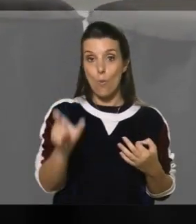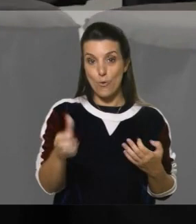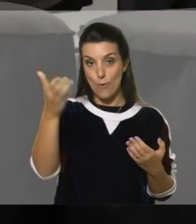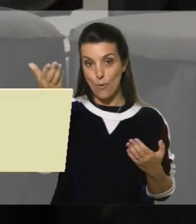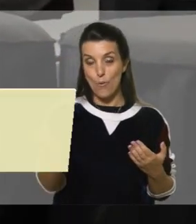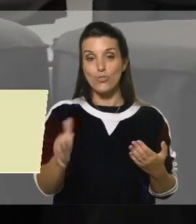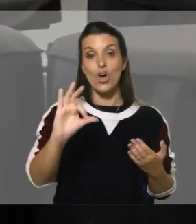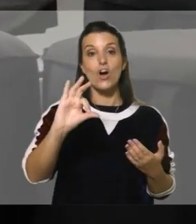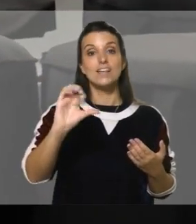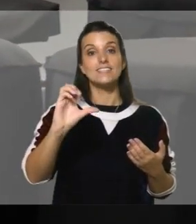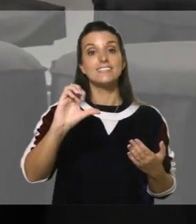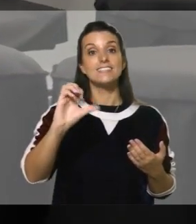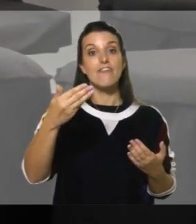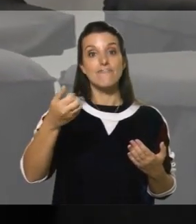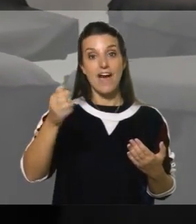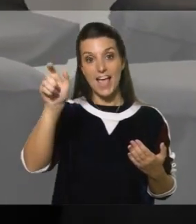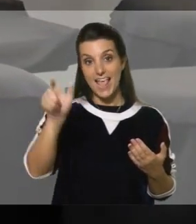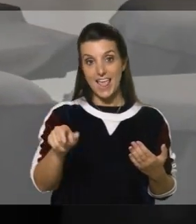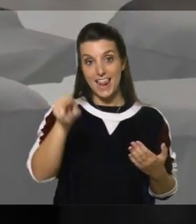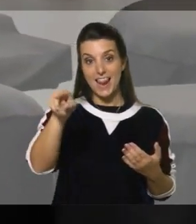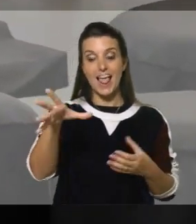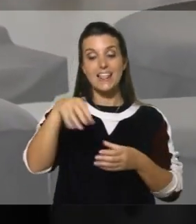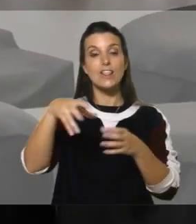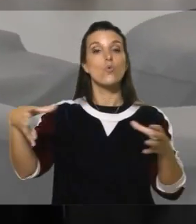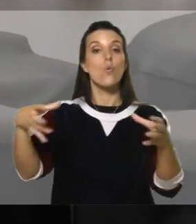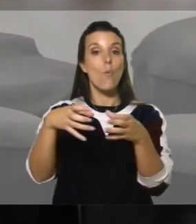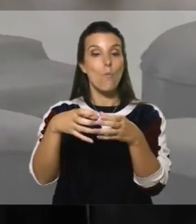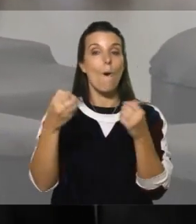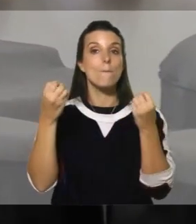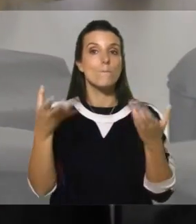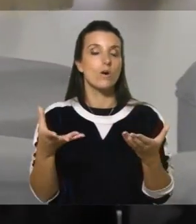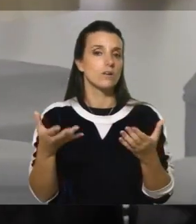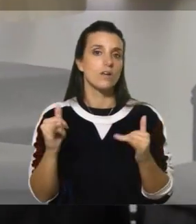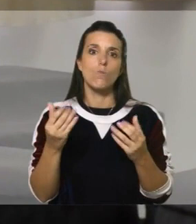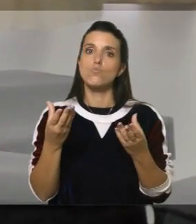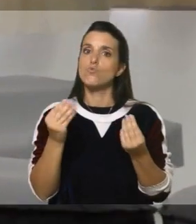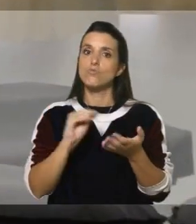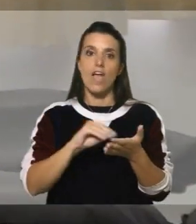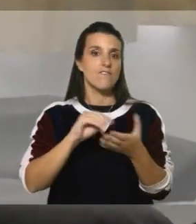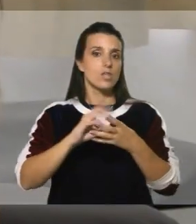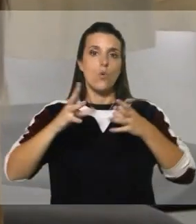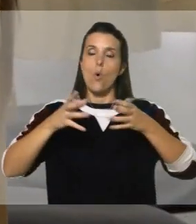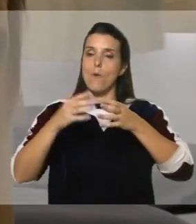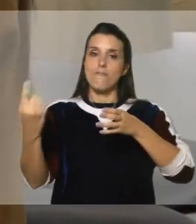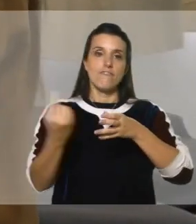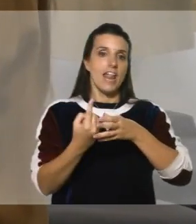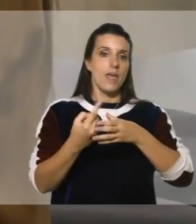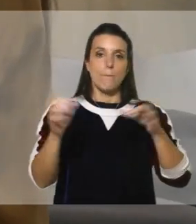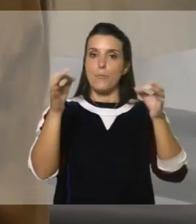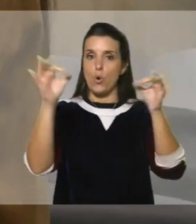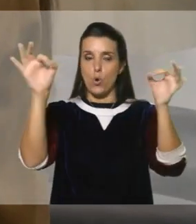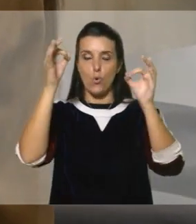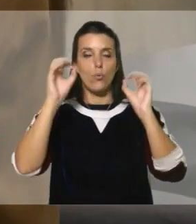justamente Sebastián que es prácticamente un integrante del grupo porque ha tocado muchísimas veces con nosotros inclusive